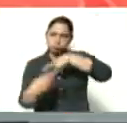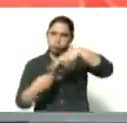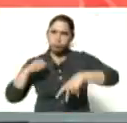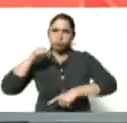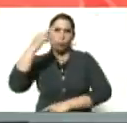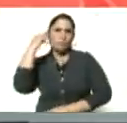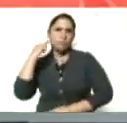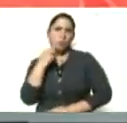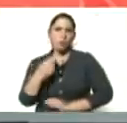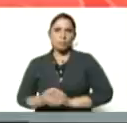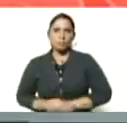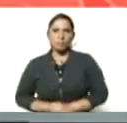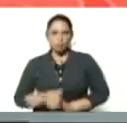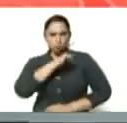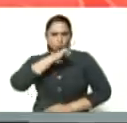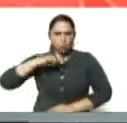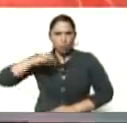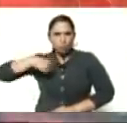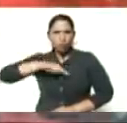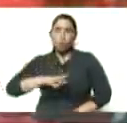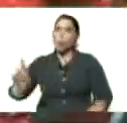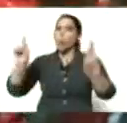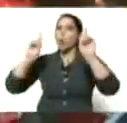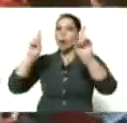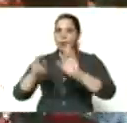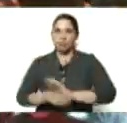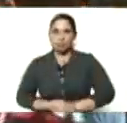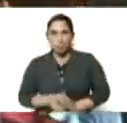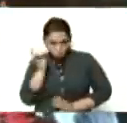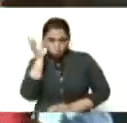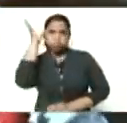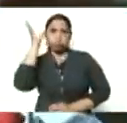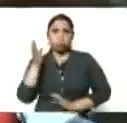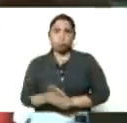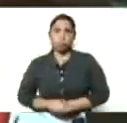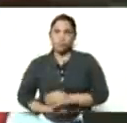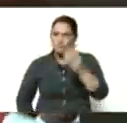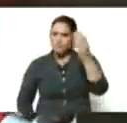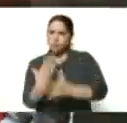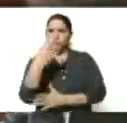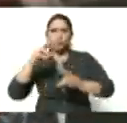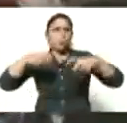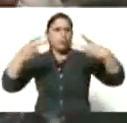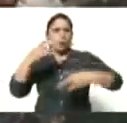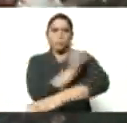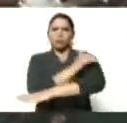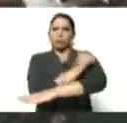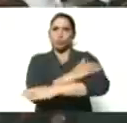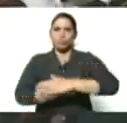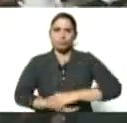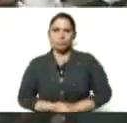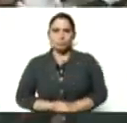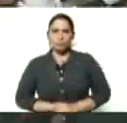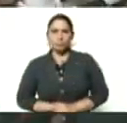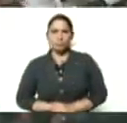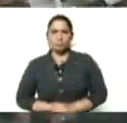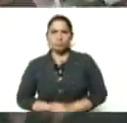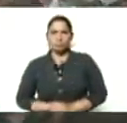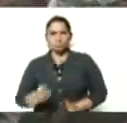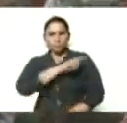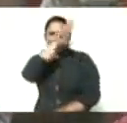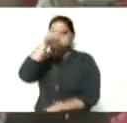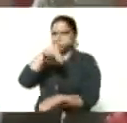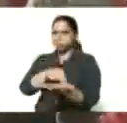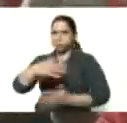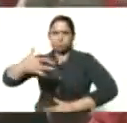revolucionario y bolivariano que somos nosotros. Ojalá surgiera una oposición definitivamente